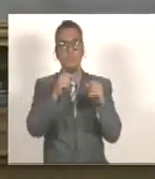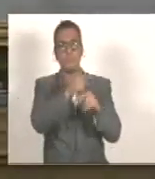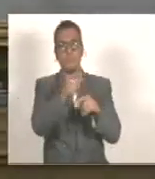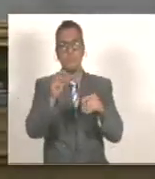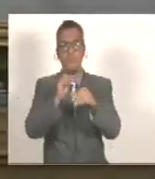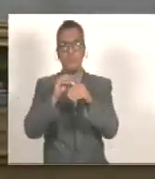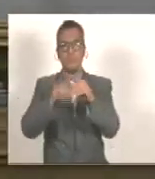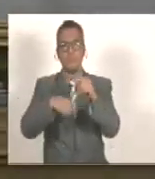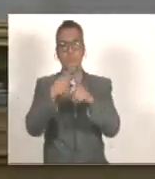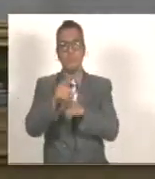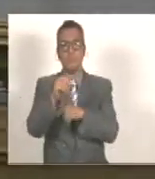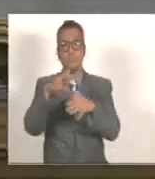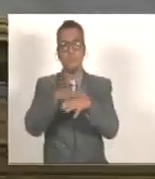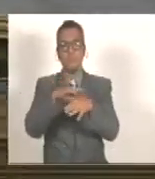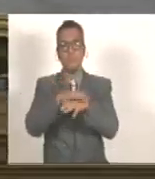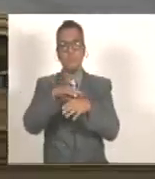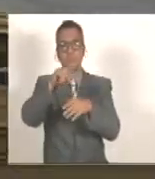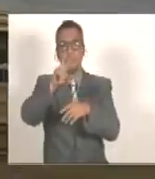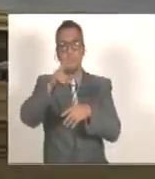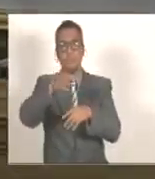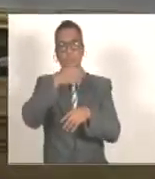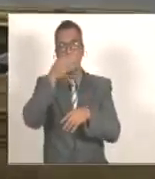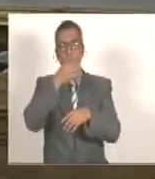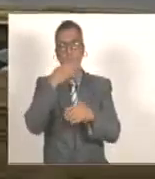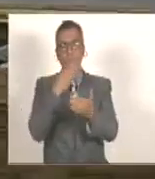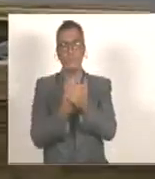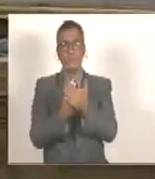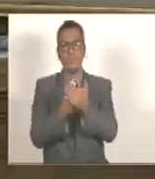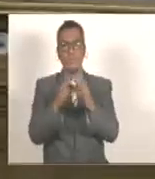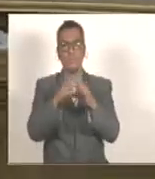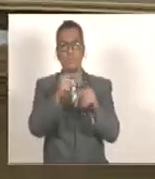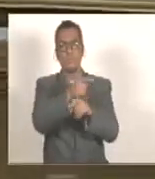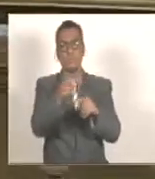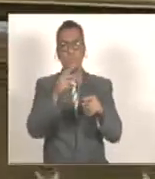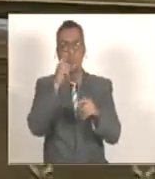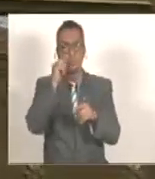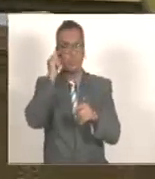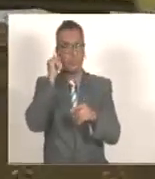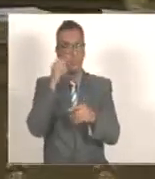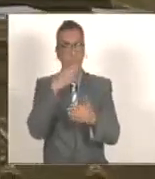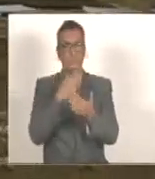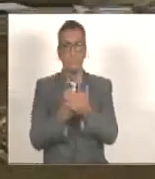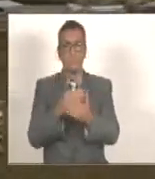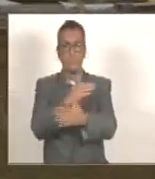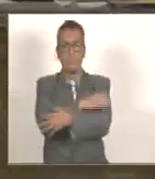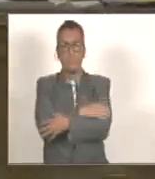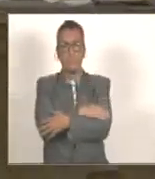convocados para el próximo día martes a las 2:30 de la tarde. Gracias a todas y a todos y un gran abrazo.